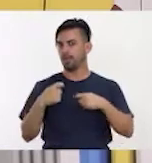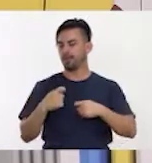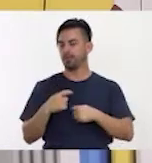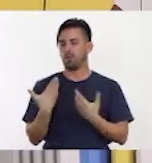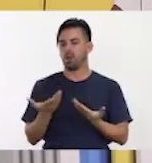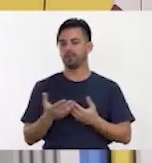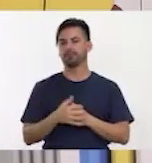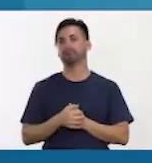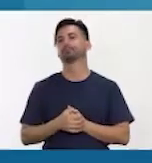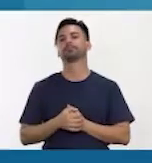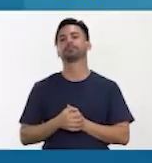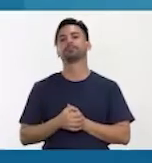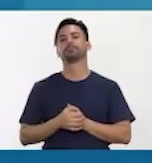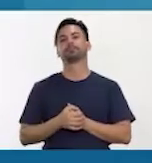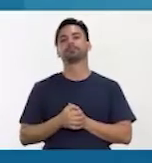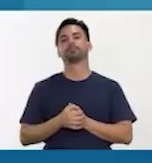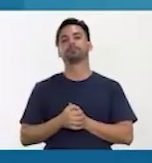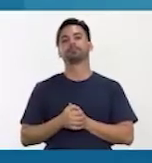sería